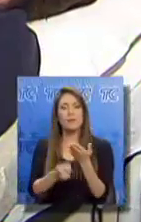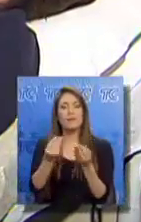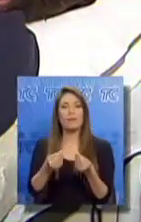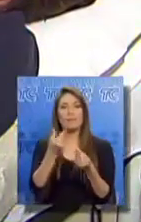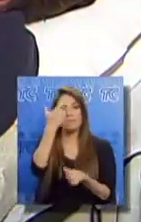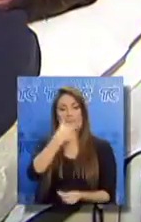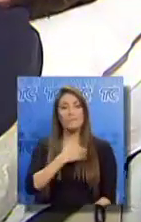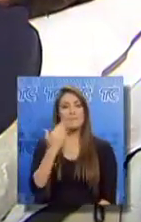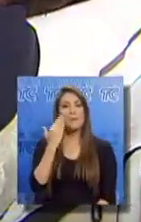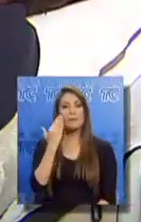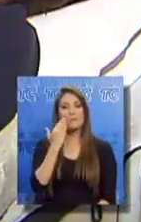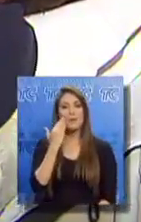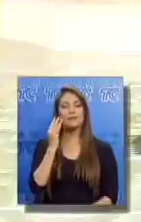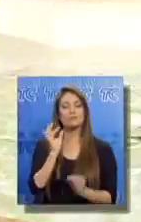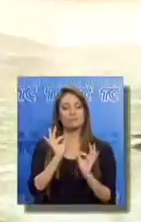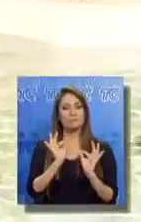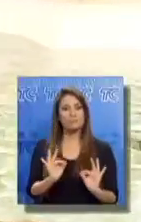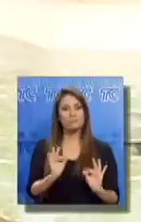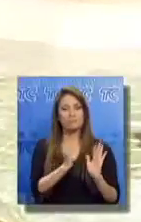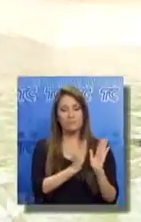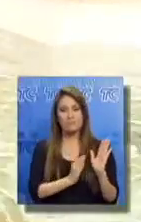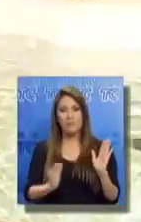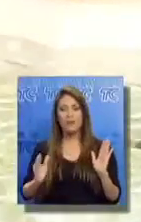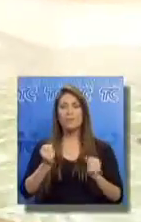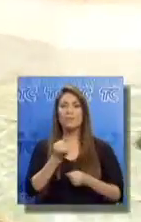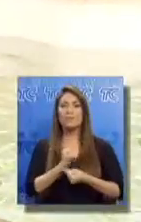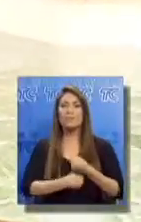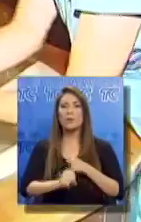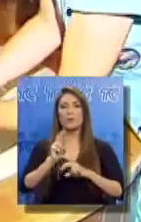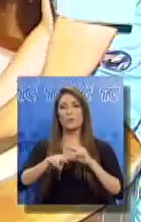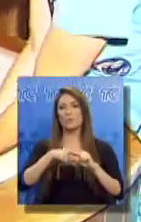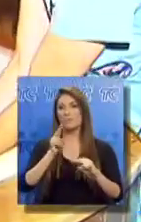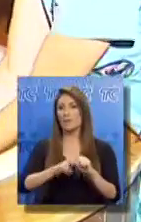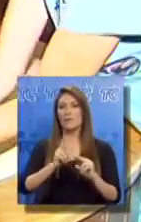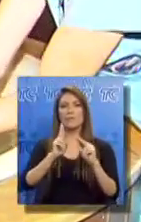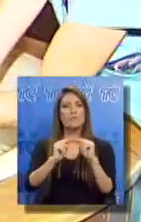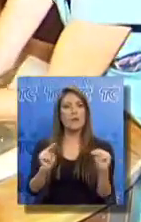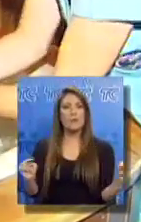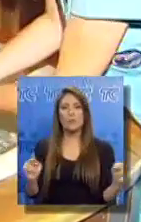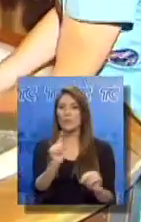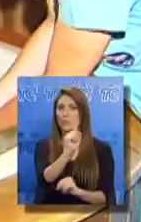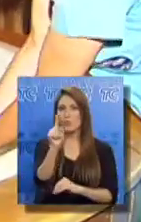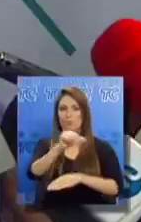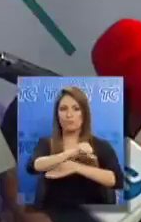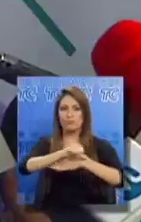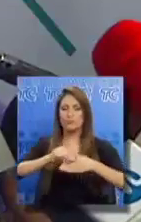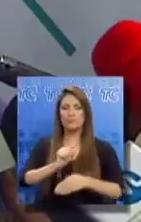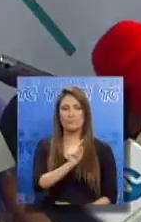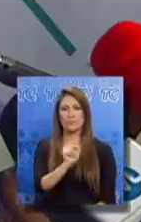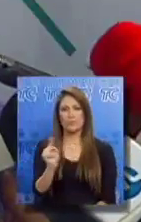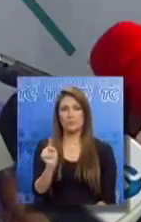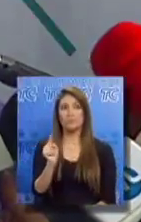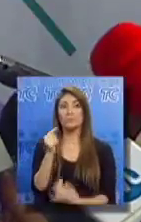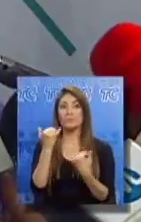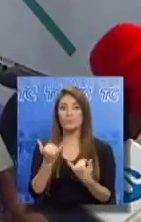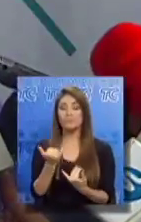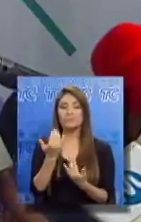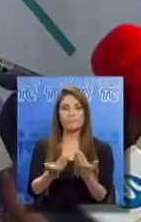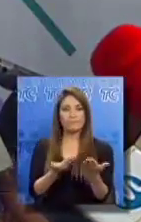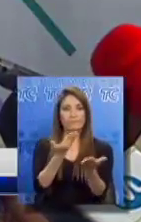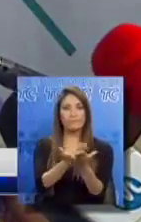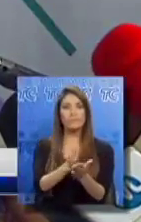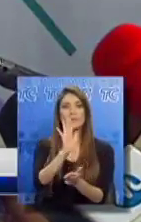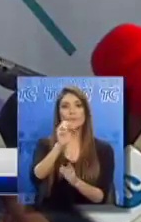la madre las condiciones adecuadas para que dar a luz sea un proceso natural y no inducido. Y que se pueda otorgar tanto en el